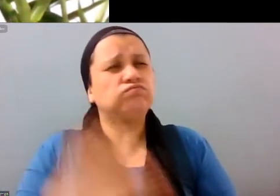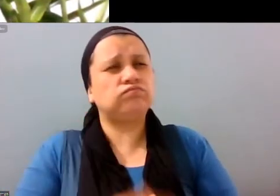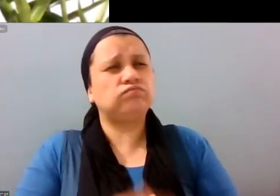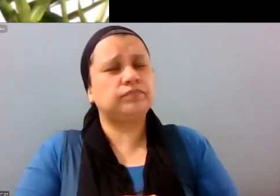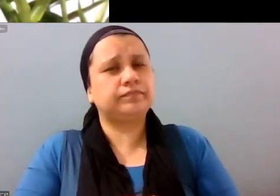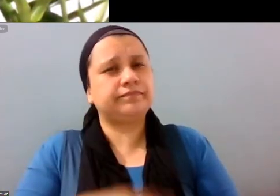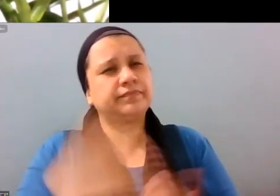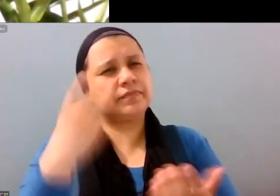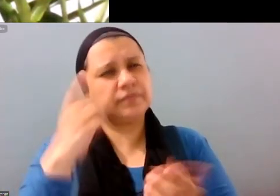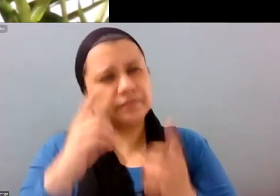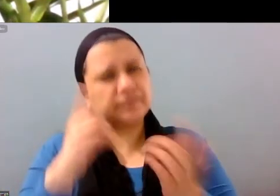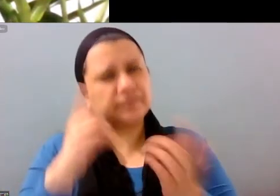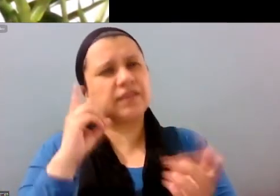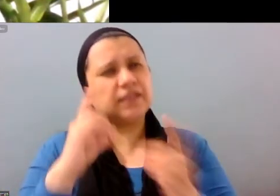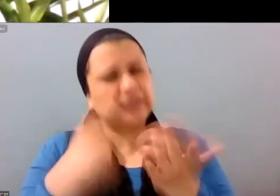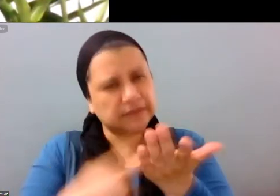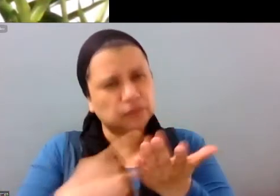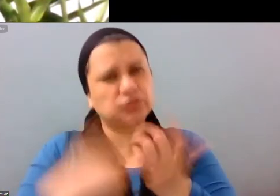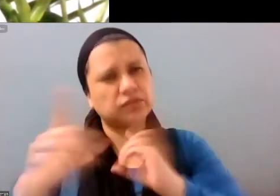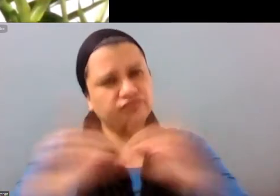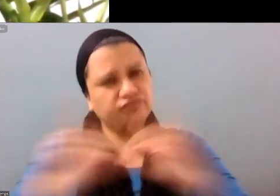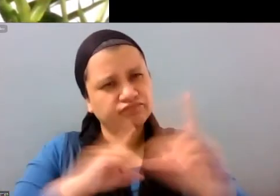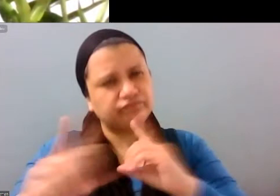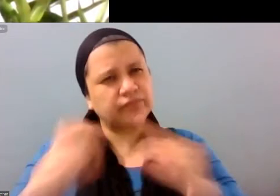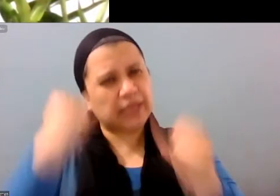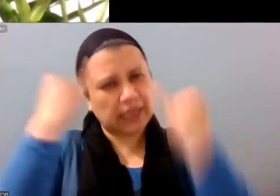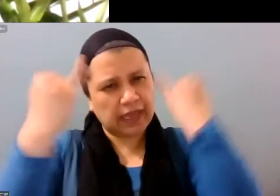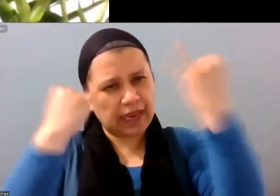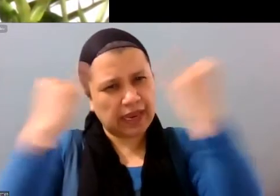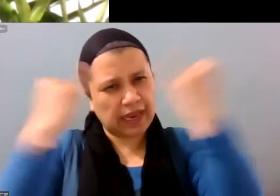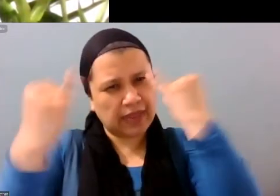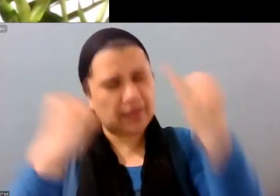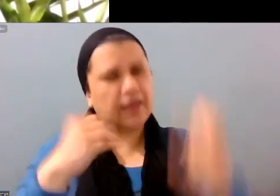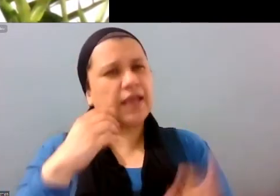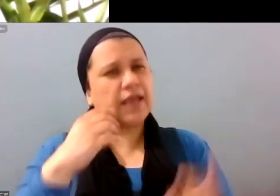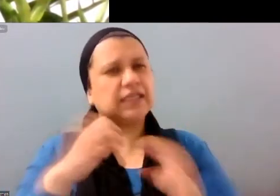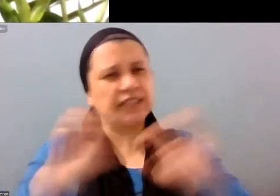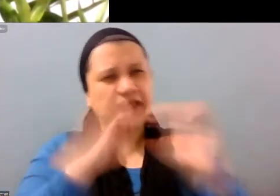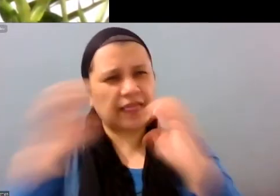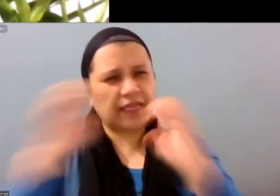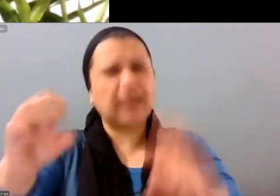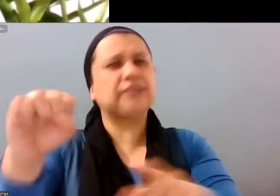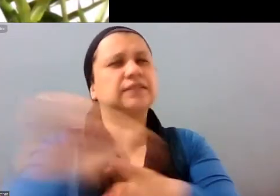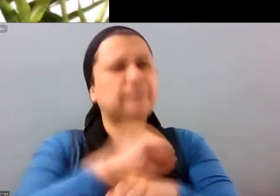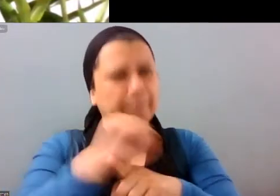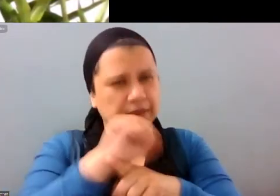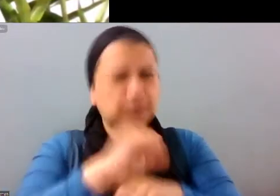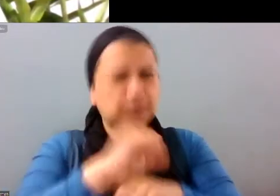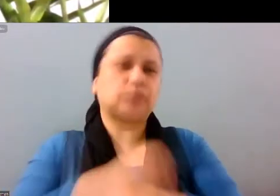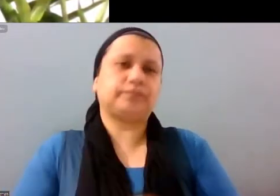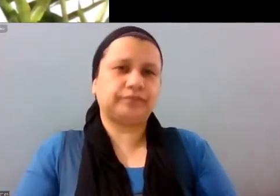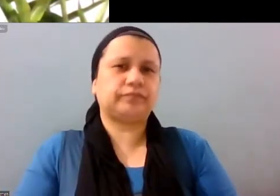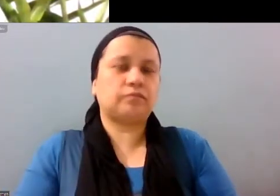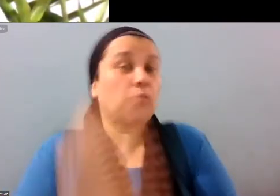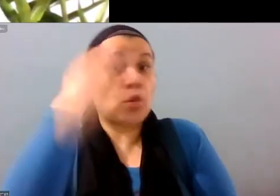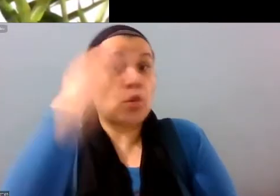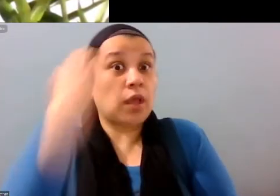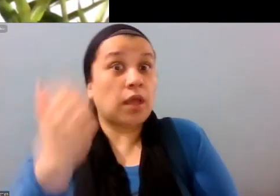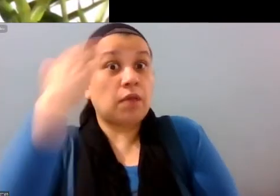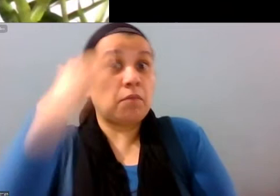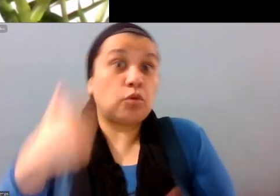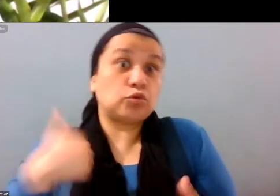continuar intercambiando ideas opiniones estrategias capacitación porque y quisiera dividir esto en